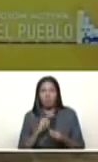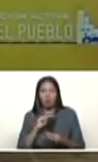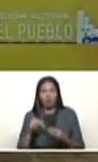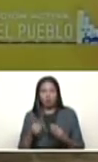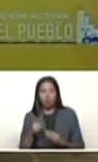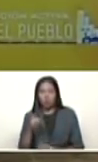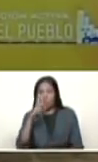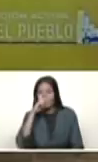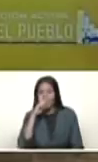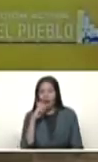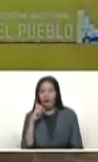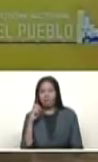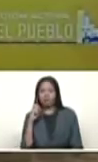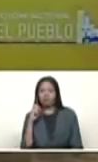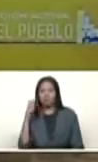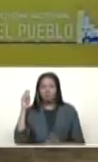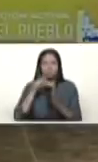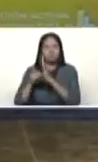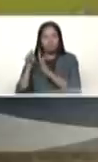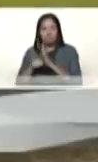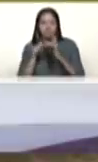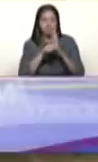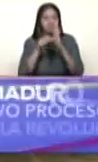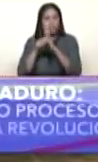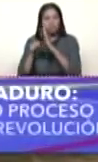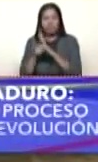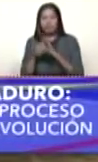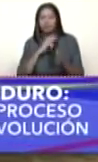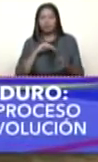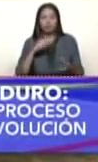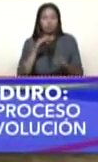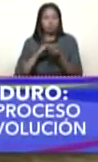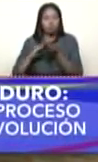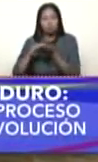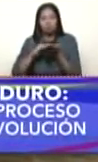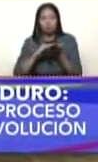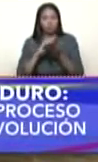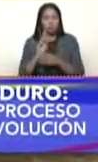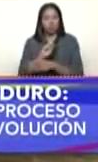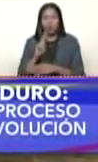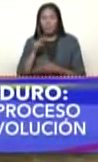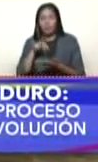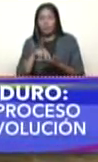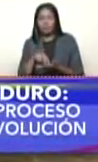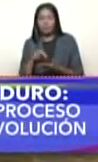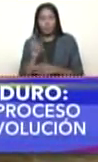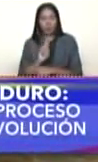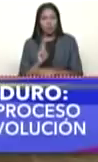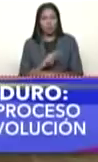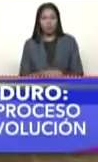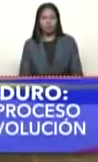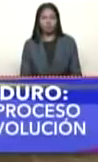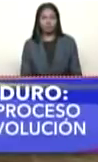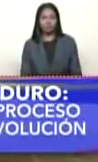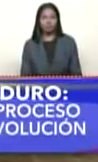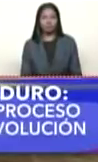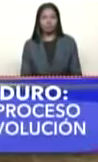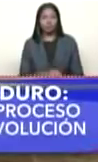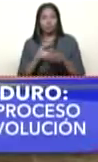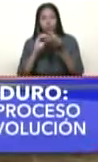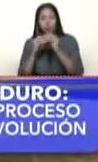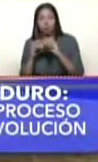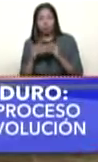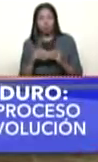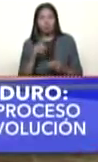hace un año para acá, con sanciones, etcétera. Pero tenemos que recuperarnos y levantarnos rápido, rápido levantarnos. Recuperar esos